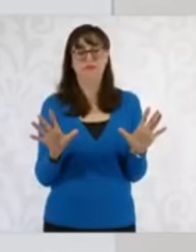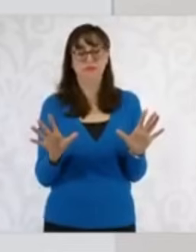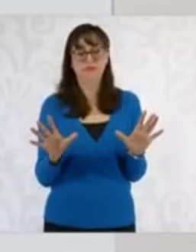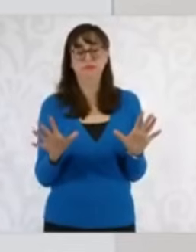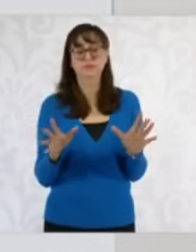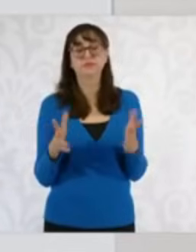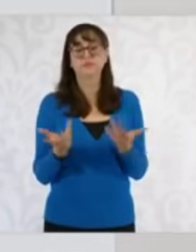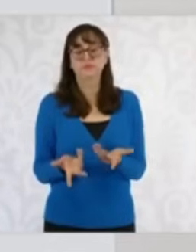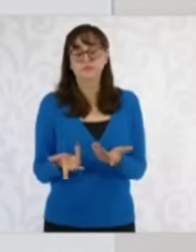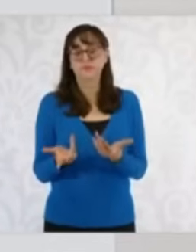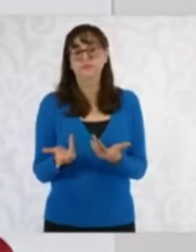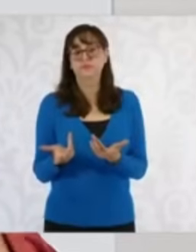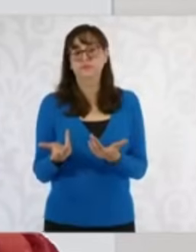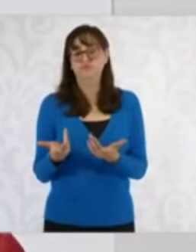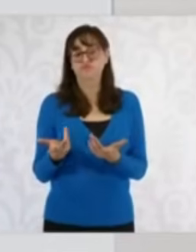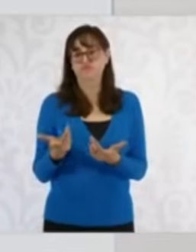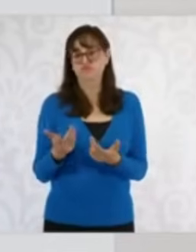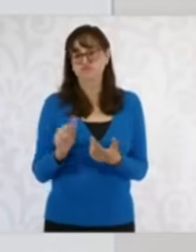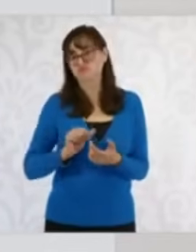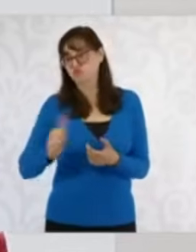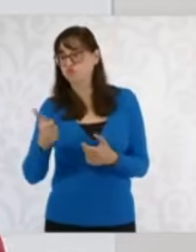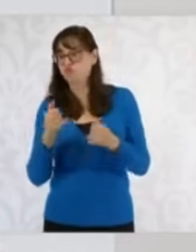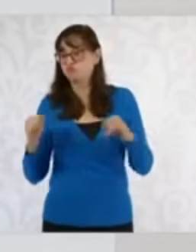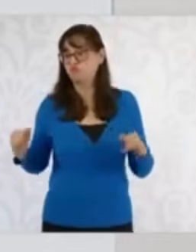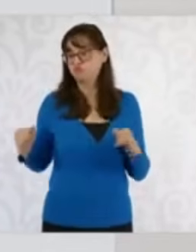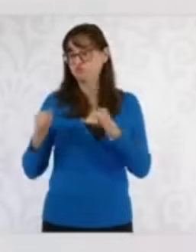algunas áreas y